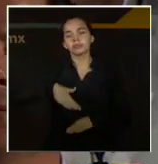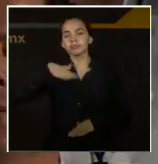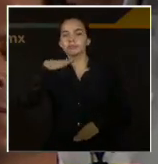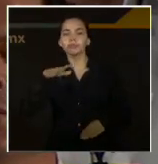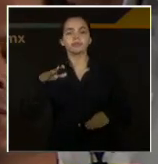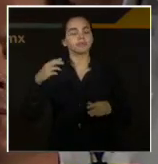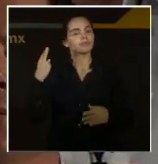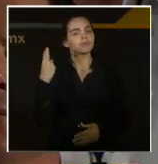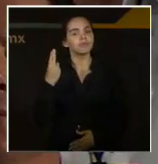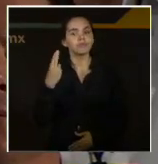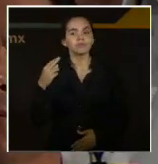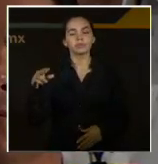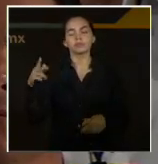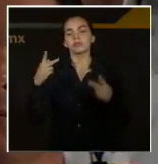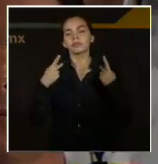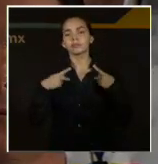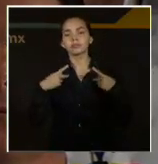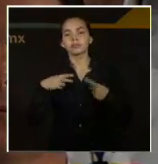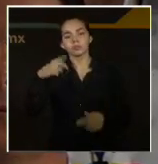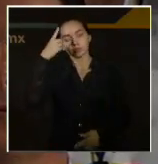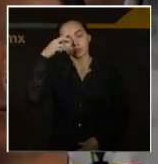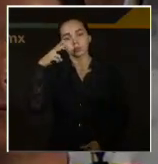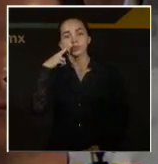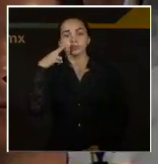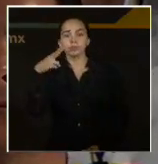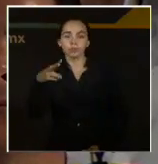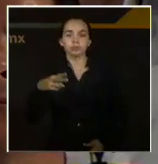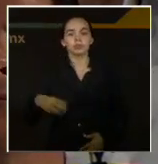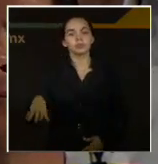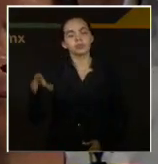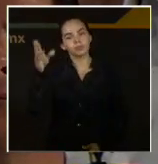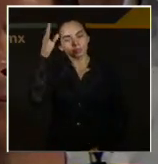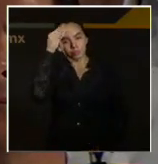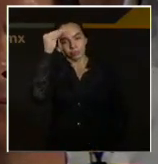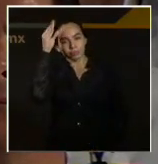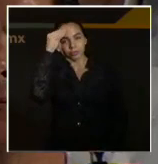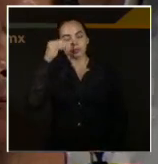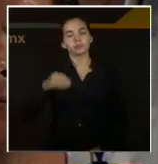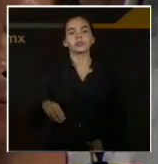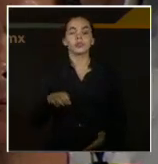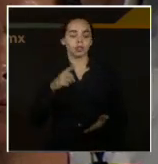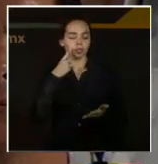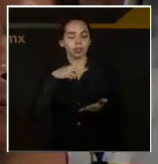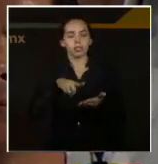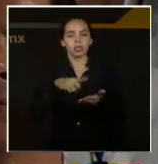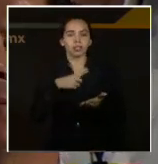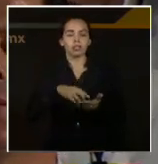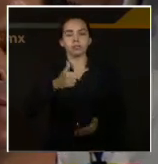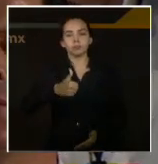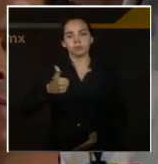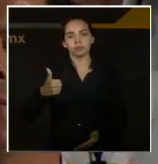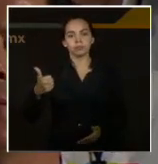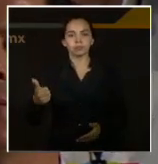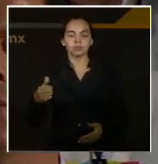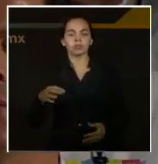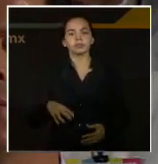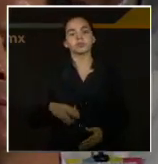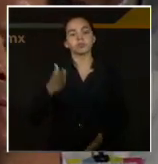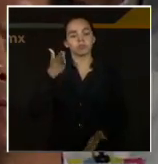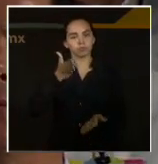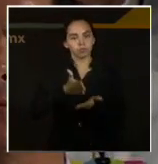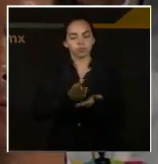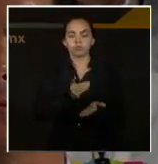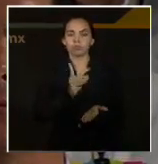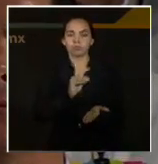por los ciudadanos, para que tengan la oportunidad de analizar, evaluar cada propuesta y tomar una